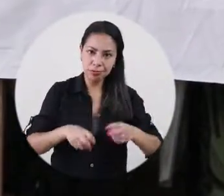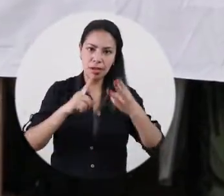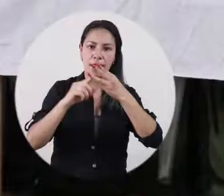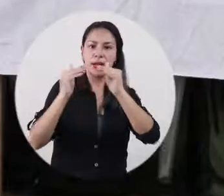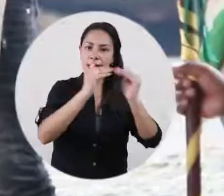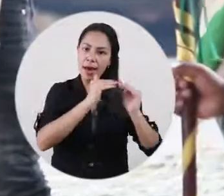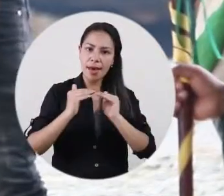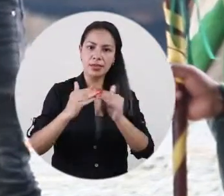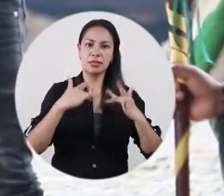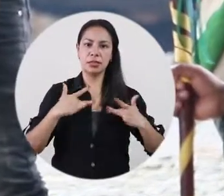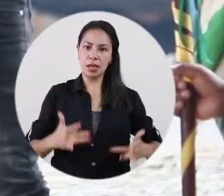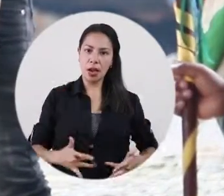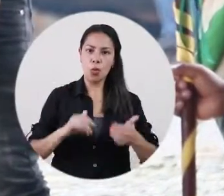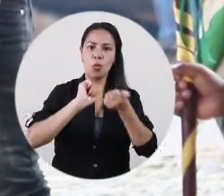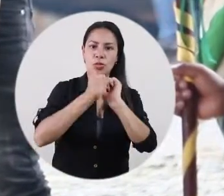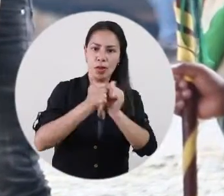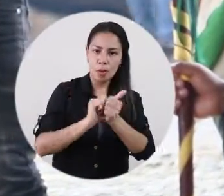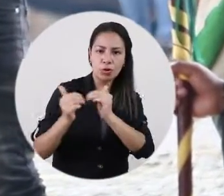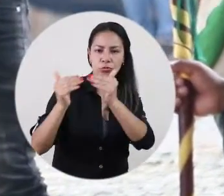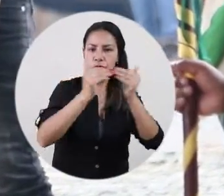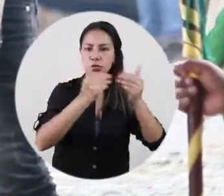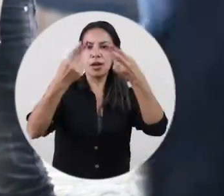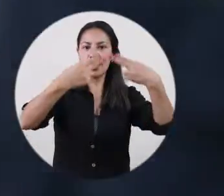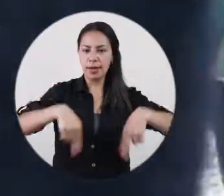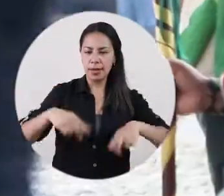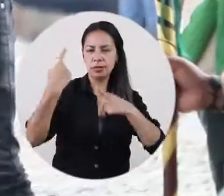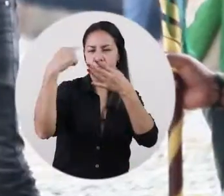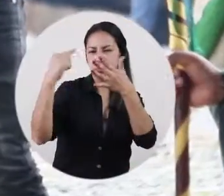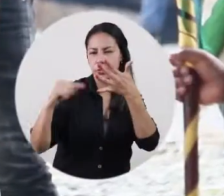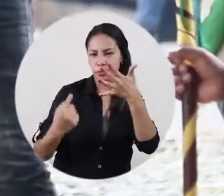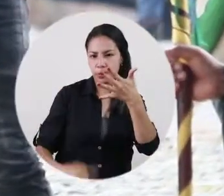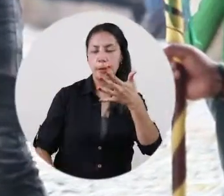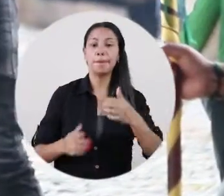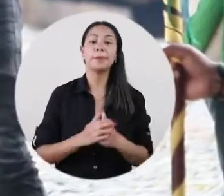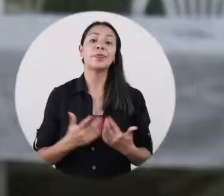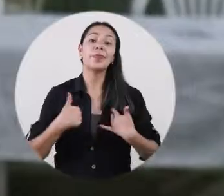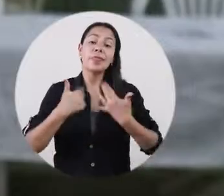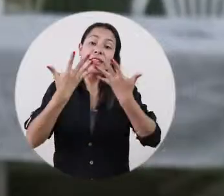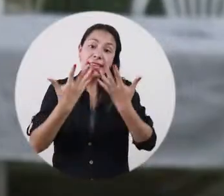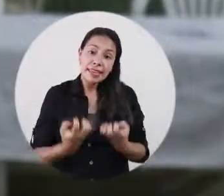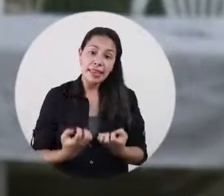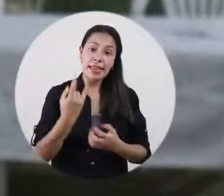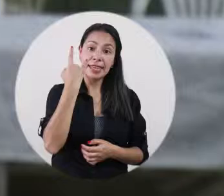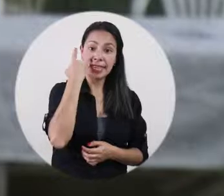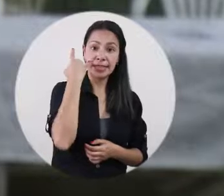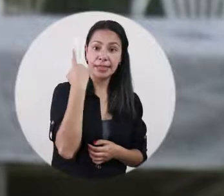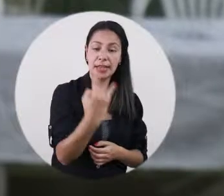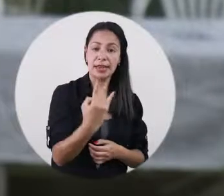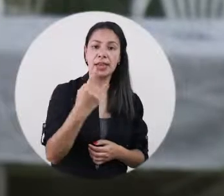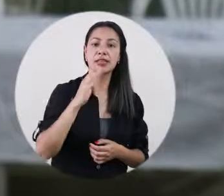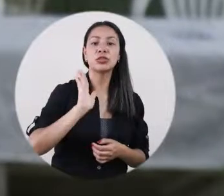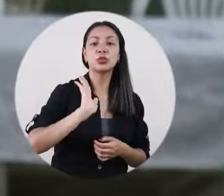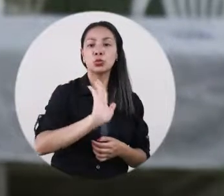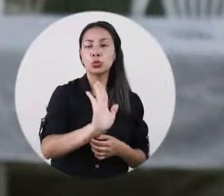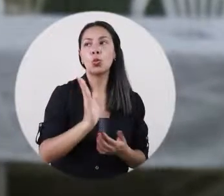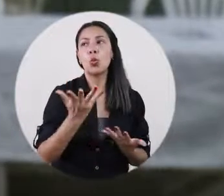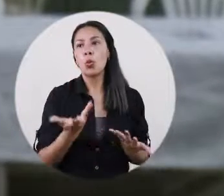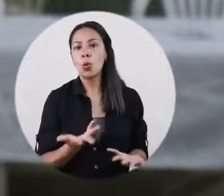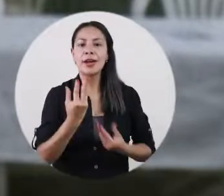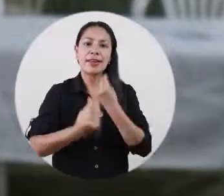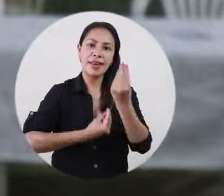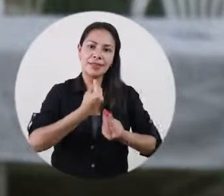vivienda salud deportes equidad y género entre otros la voluntad y el interés de